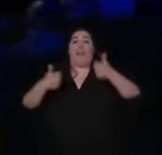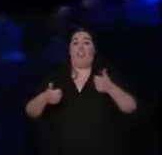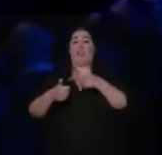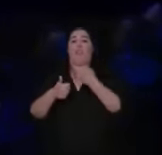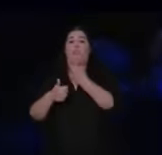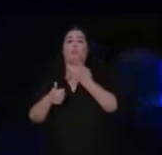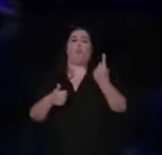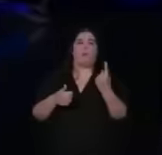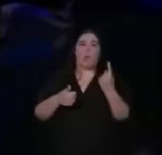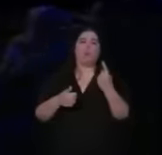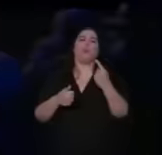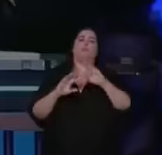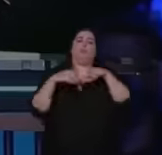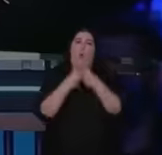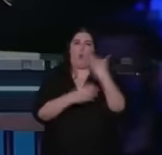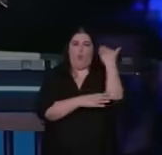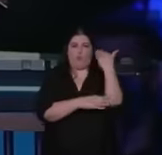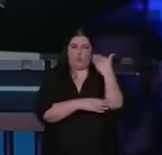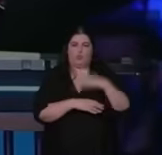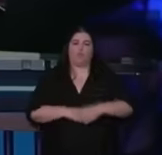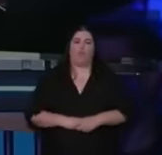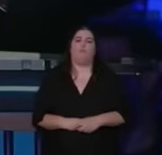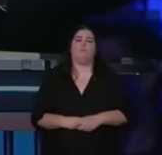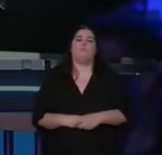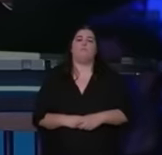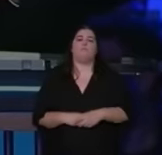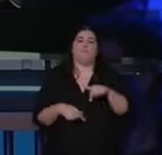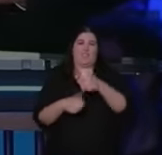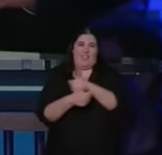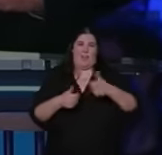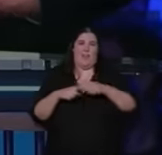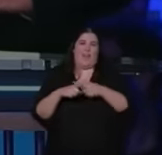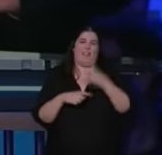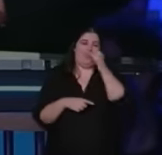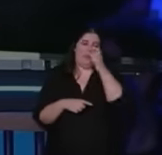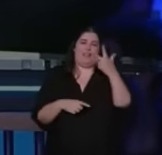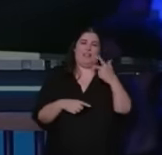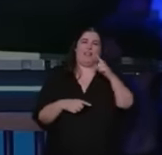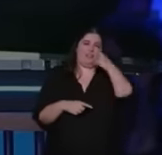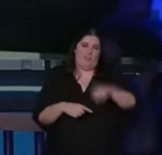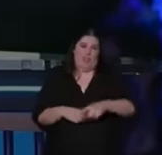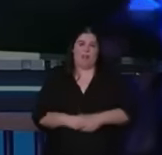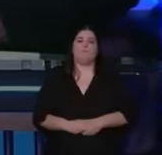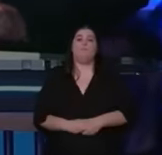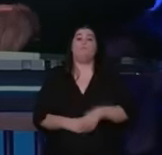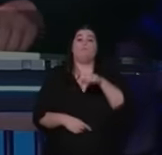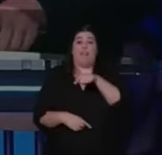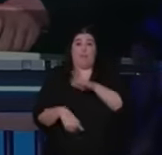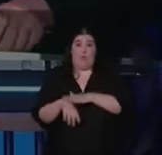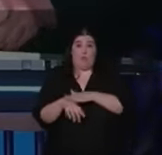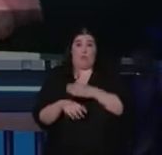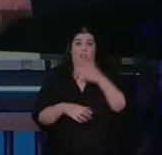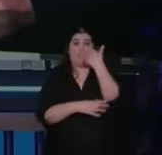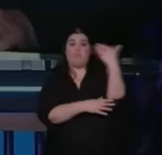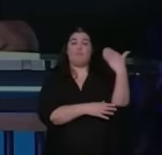para finalizar su participación en este debate 2023, segunda vuelta. Y en esa oportunidad les vamos a